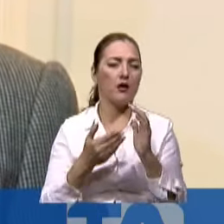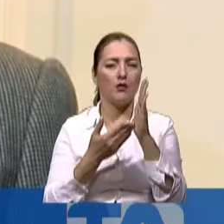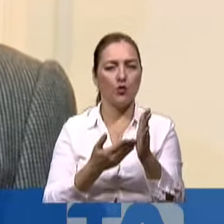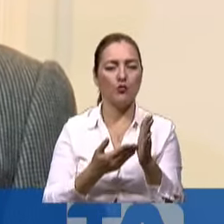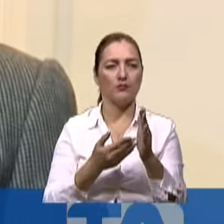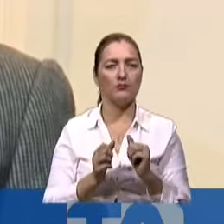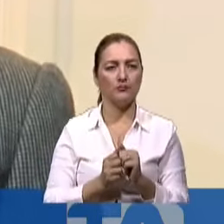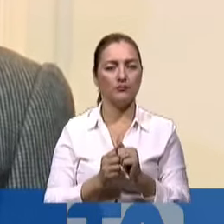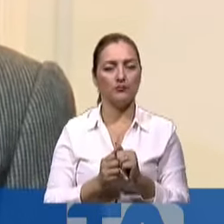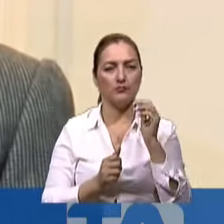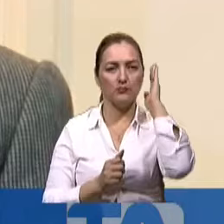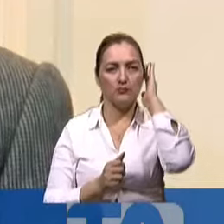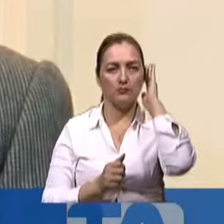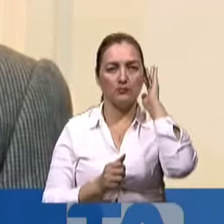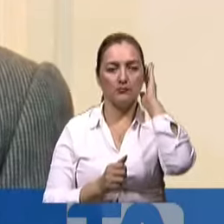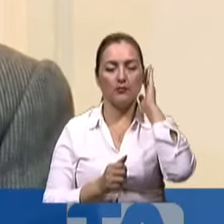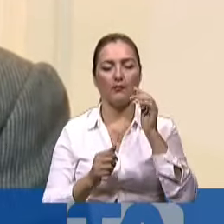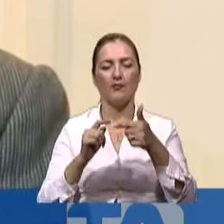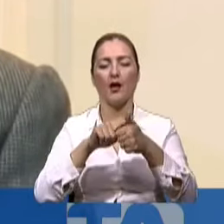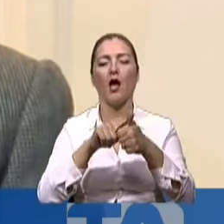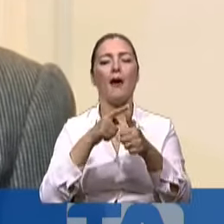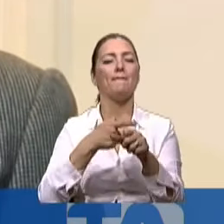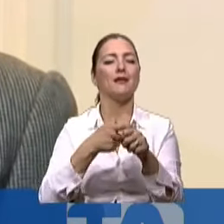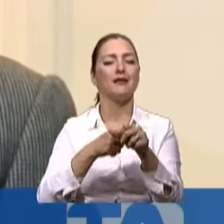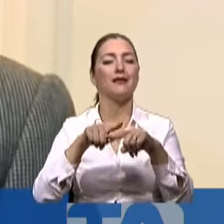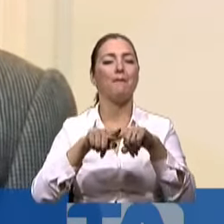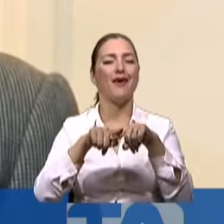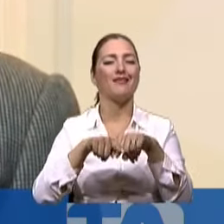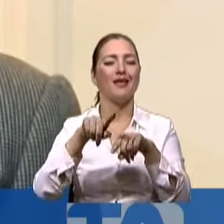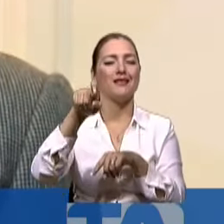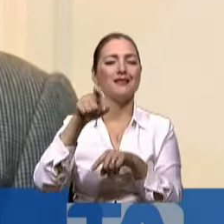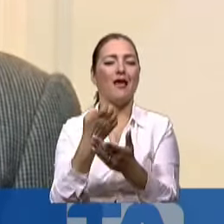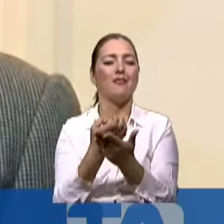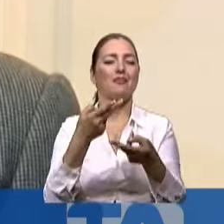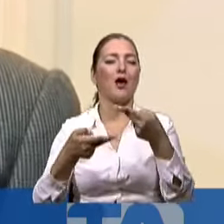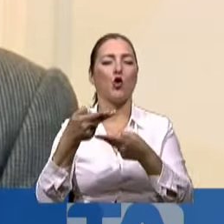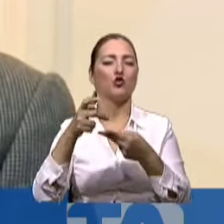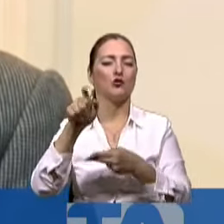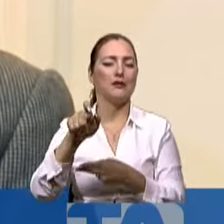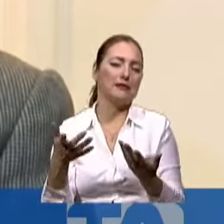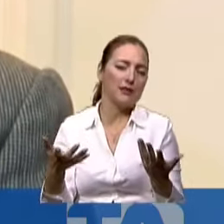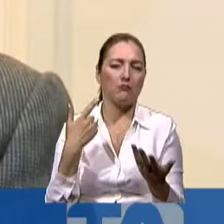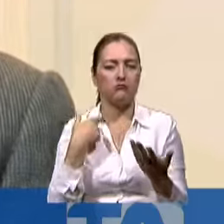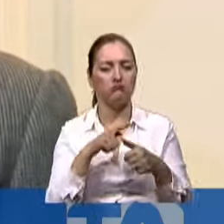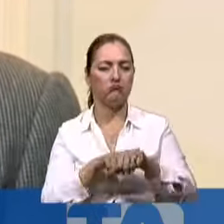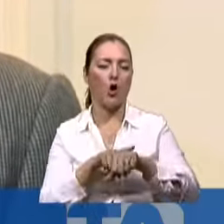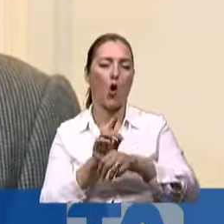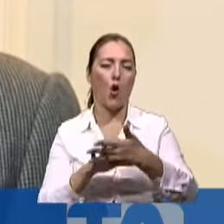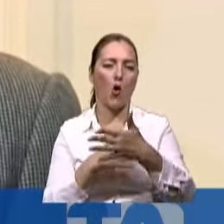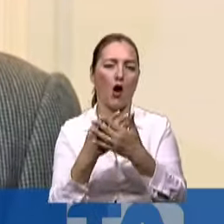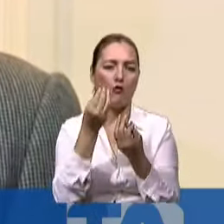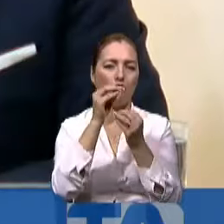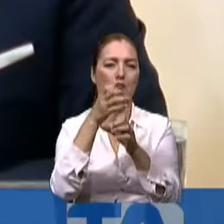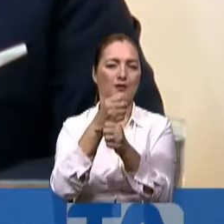tener características especiales, medidas de restricción de acuerdo a las necesidades de cada una de las localidades y evidentemente de acuerdo a los informes